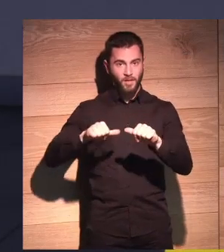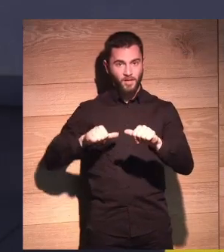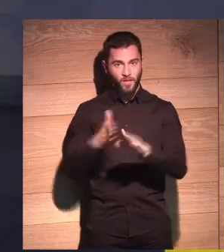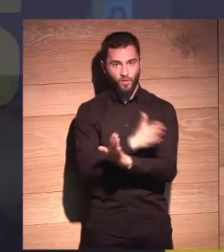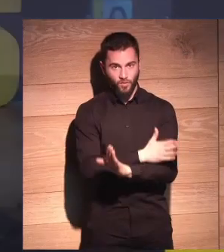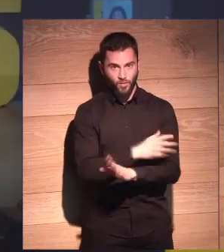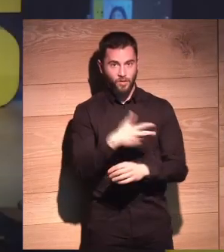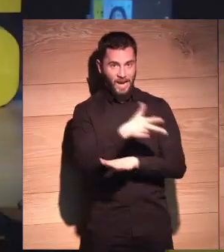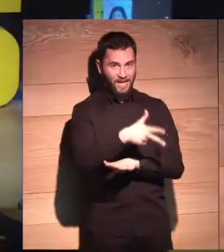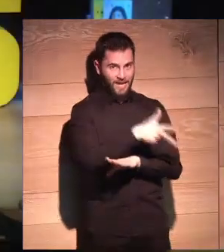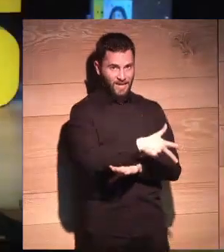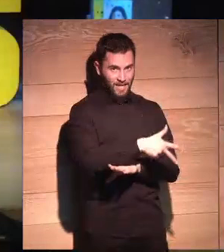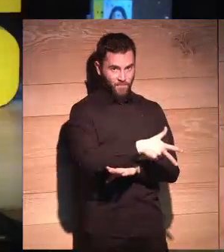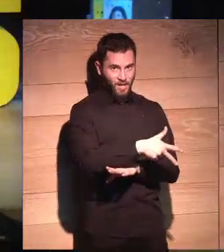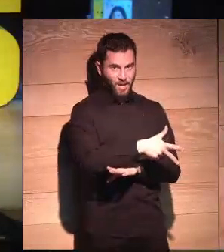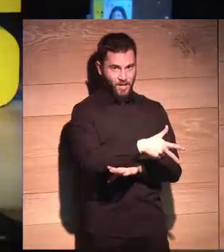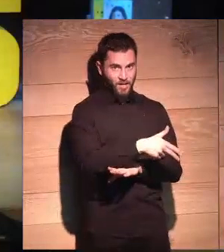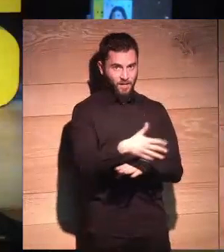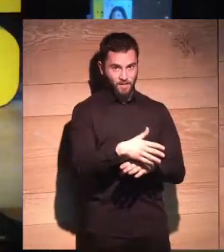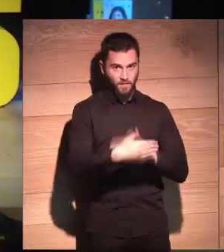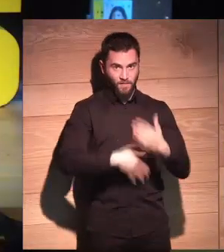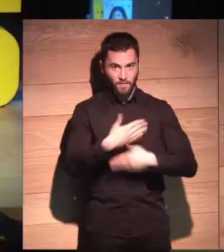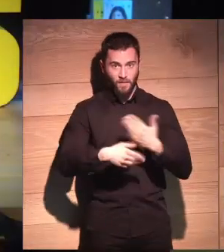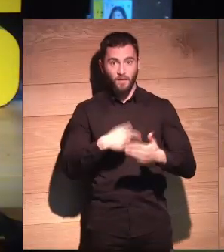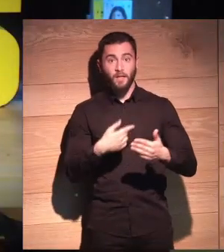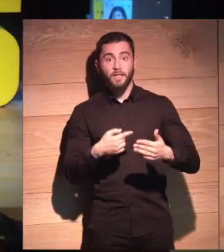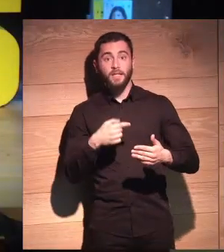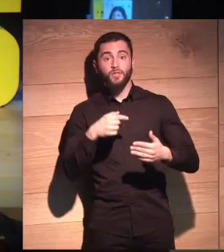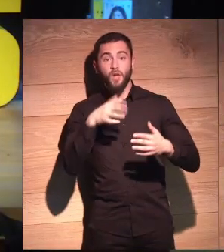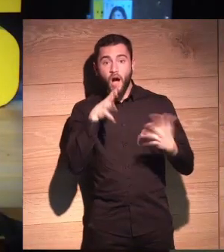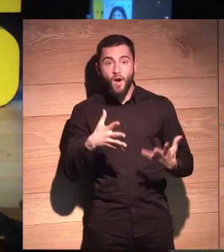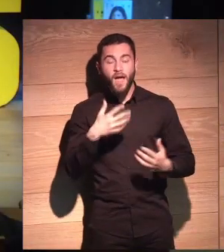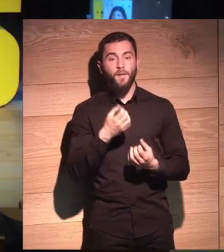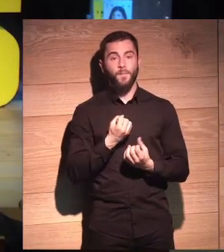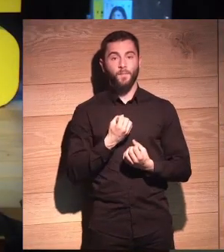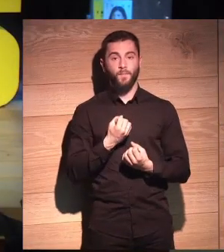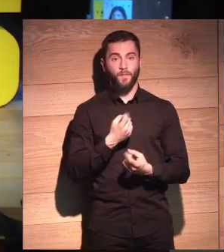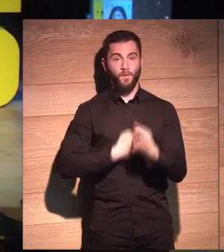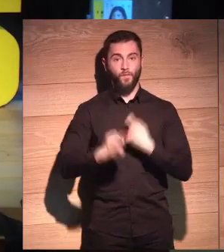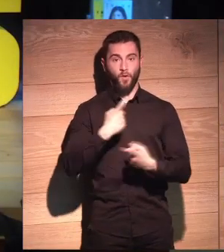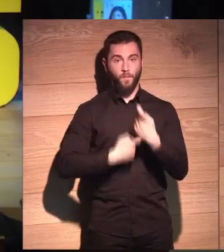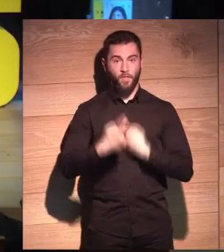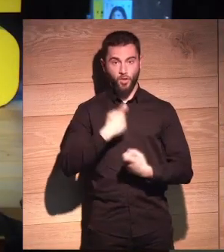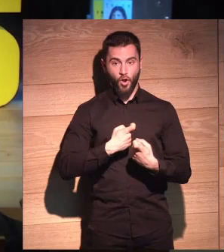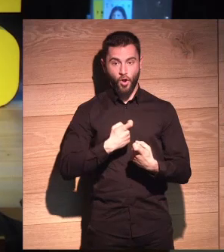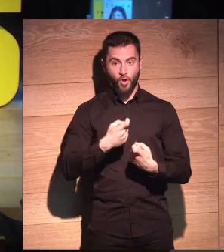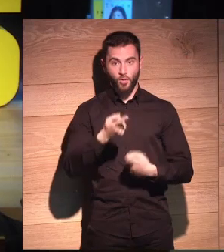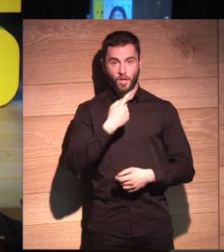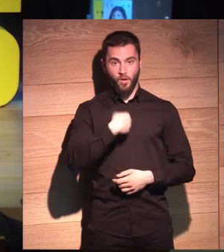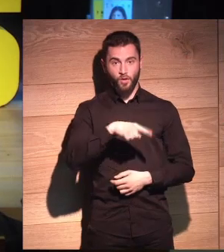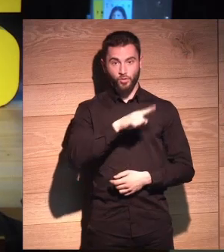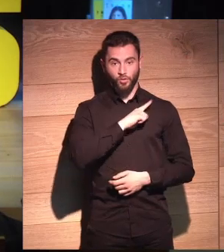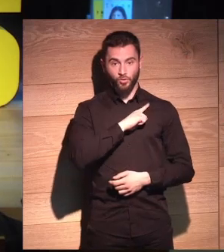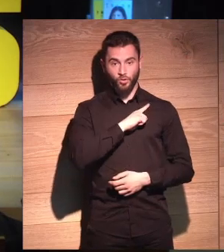ha procesado la cámara. Esto no va a producir una información en este momento pues de la riqueza que podemos tener con